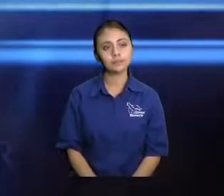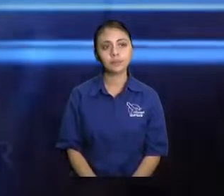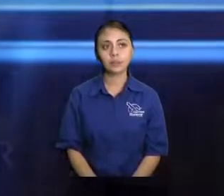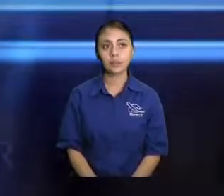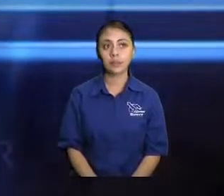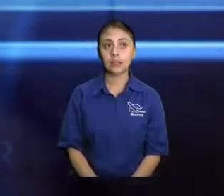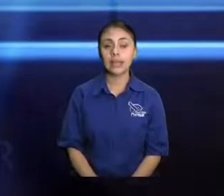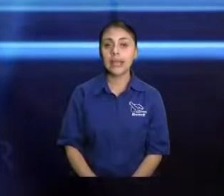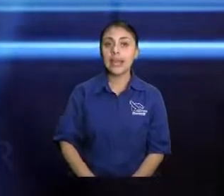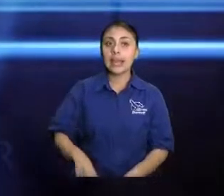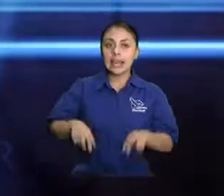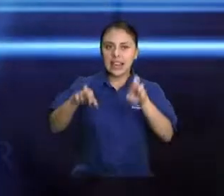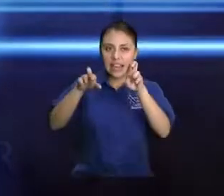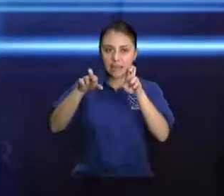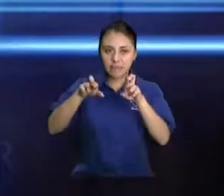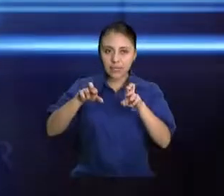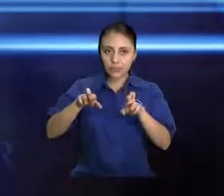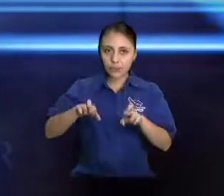El impío